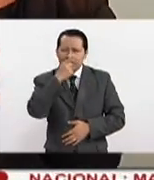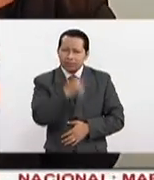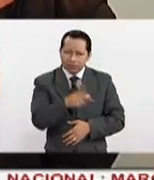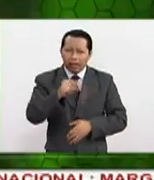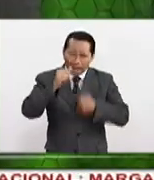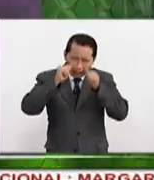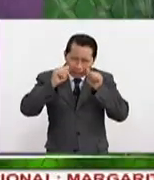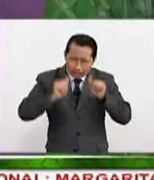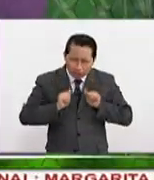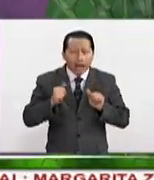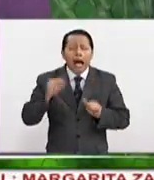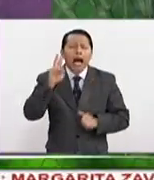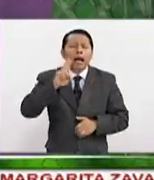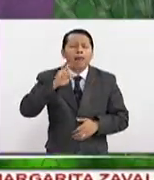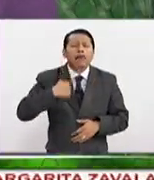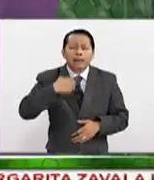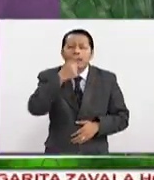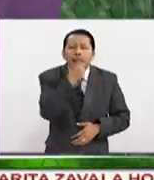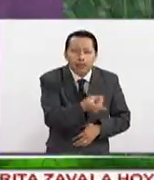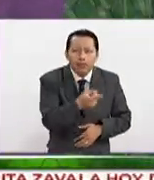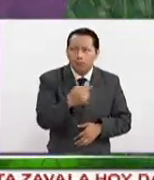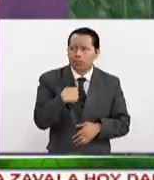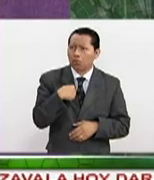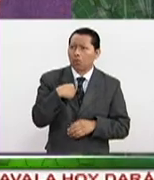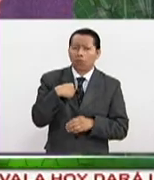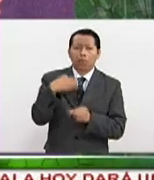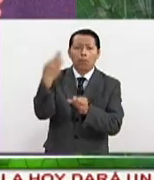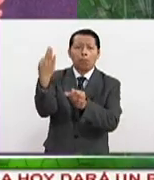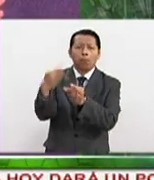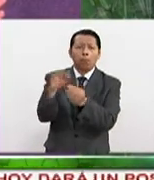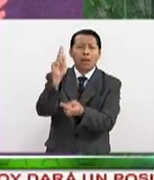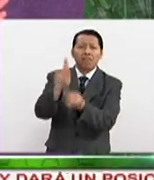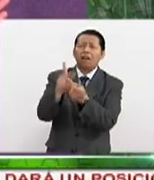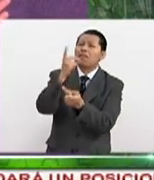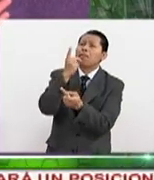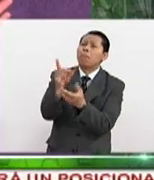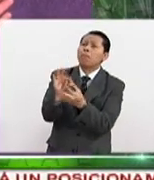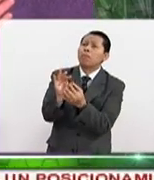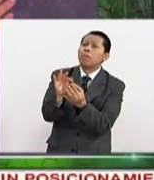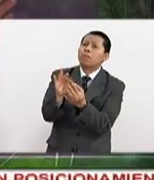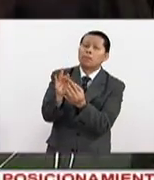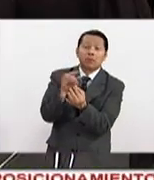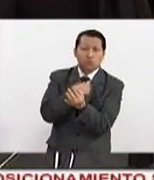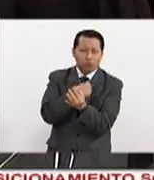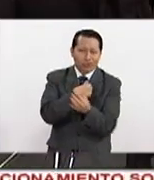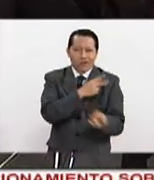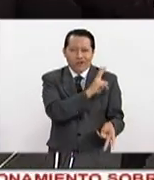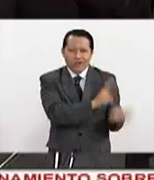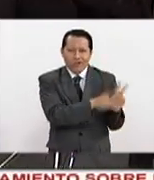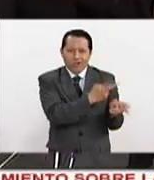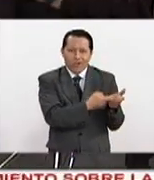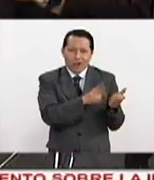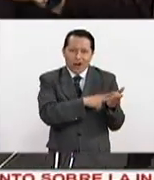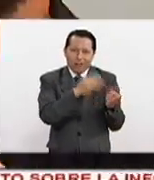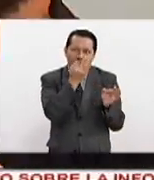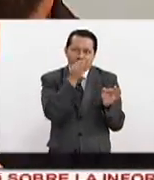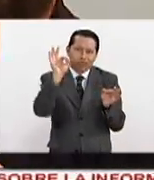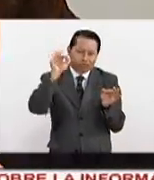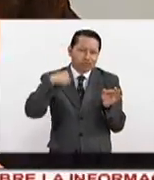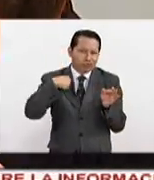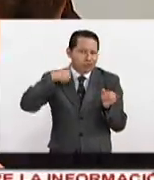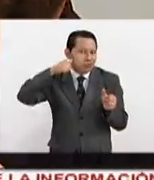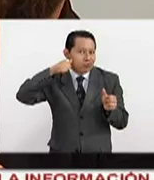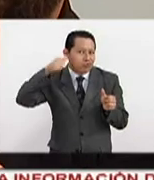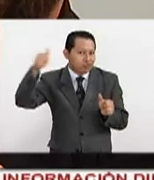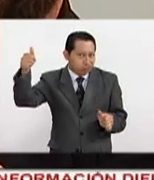Y le contestaba perfecto lo que había dicho. O sea, podía ponerle atención a la maestra, pero estar platicando con mis amigos al mismo tiempo. Entonces, se enojaban más mis maestros. Esta